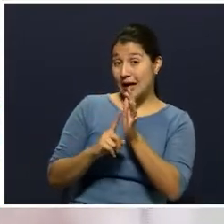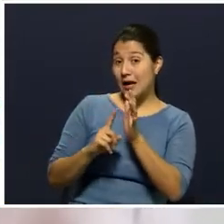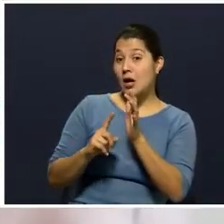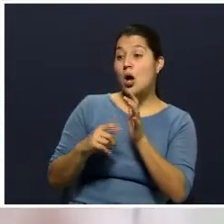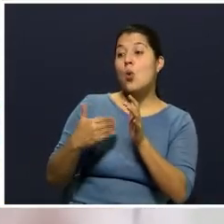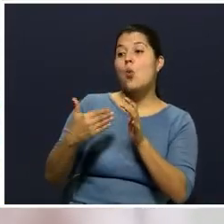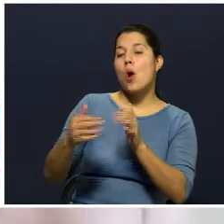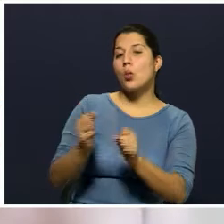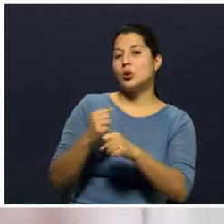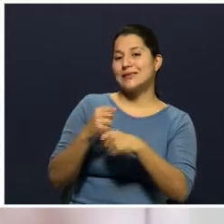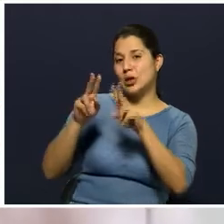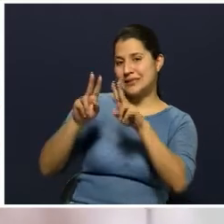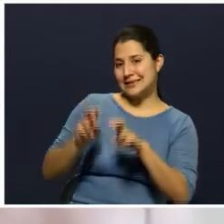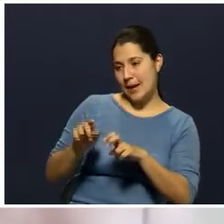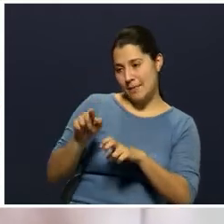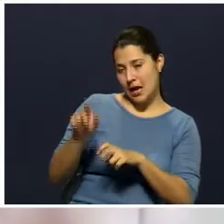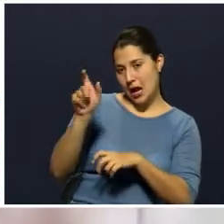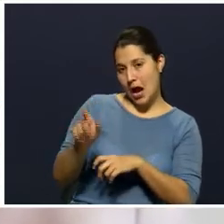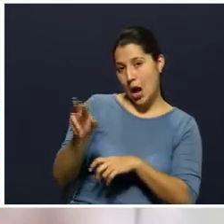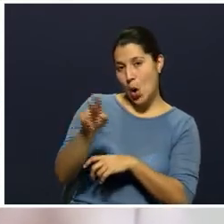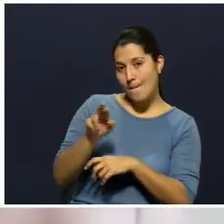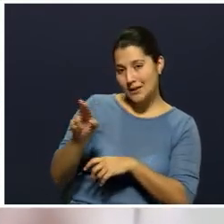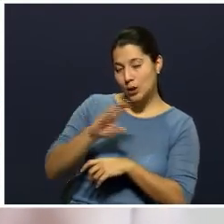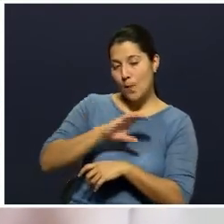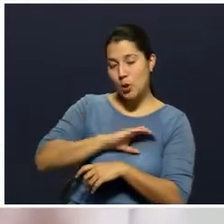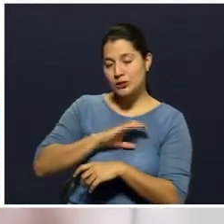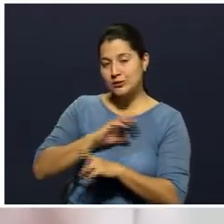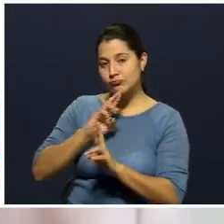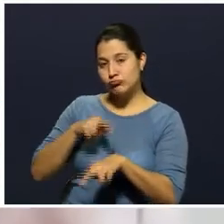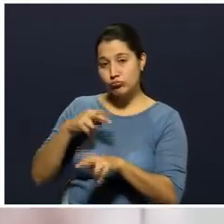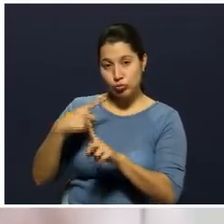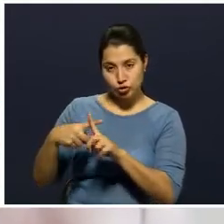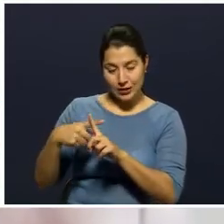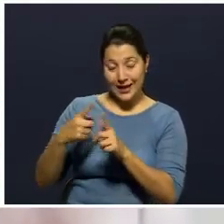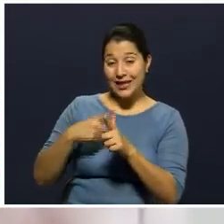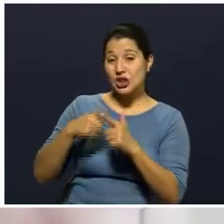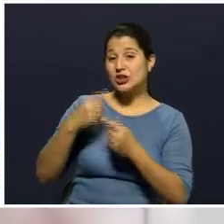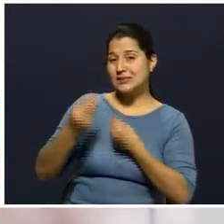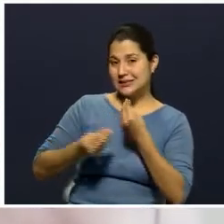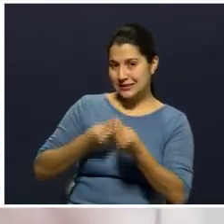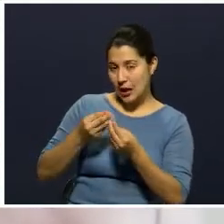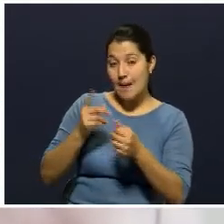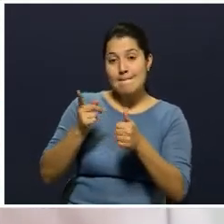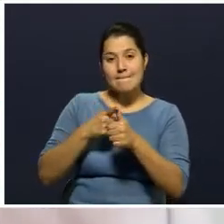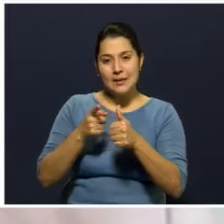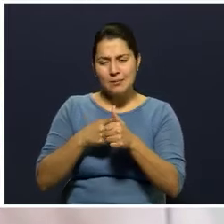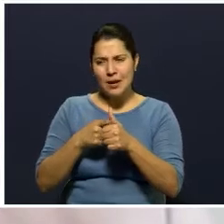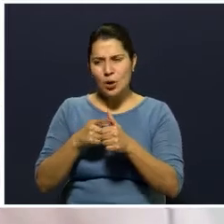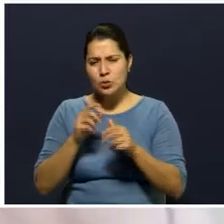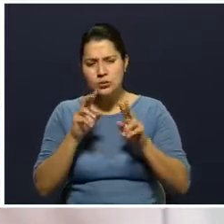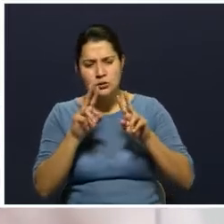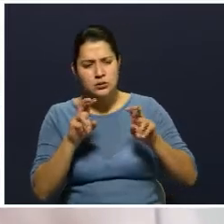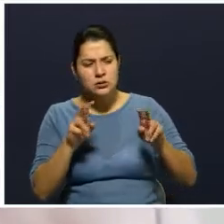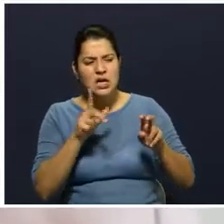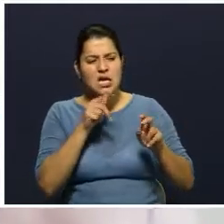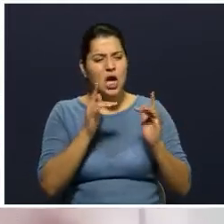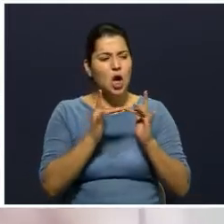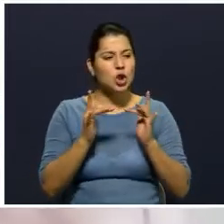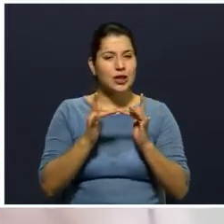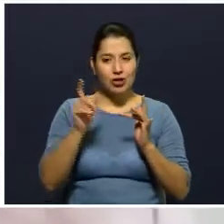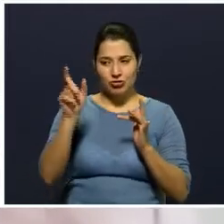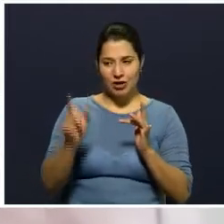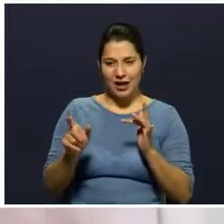resultado positivo que tuvo este compañero de la policía penitenciaria. Entonces, lo primero que se hizo fue analizar quiénes habían sido los contactos